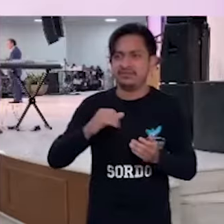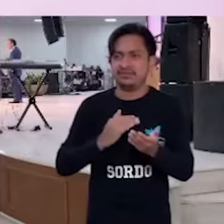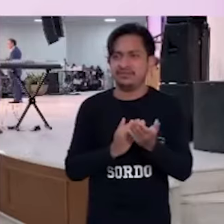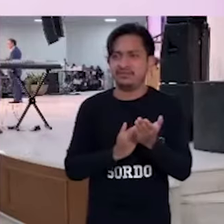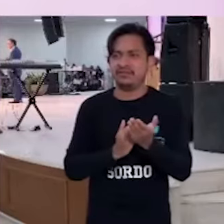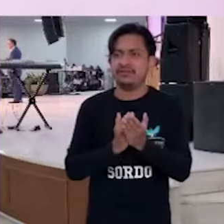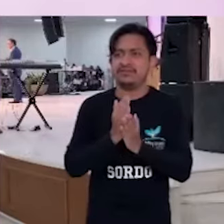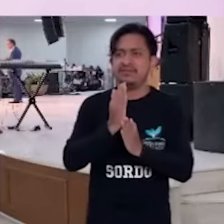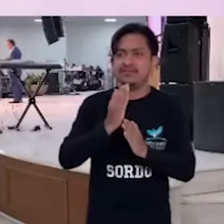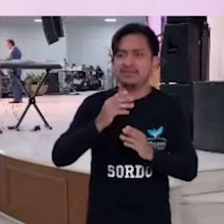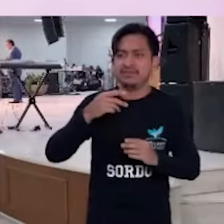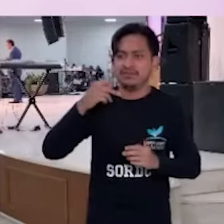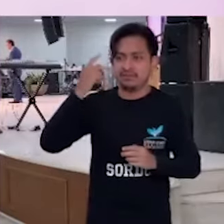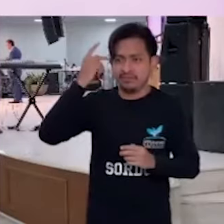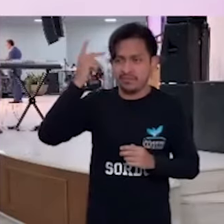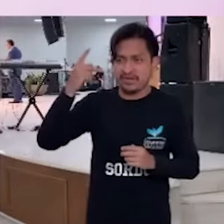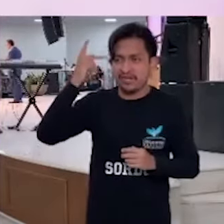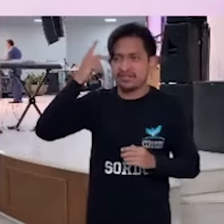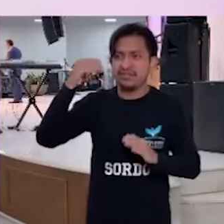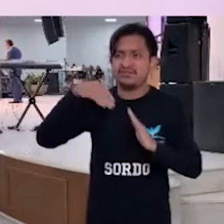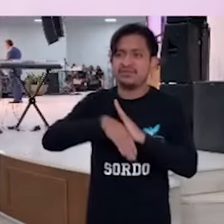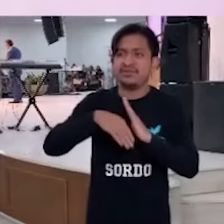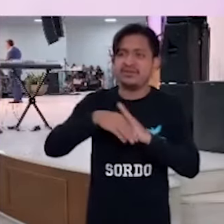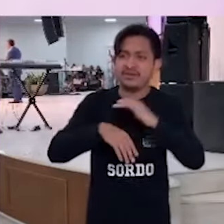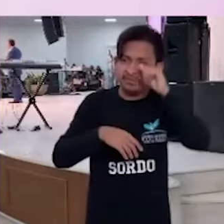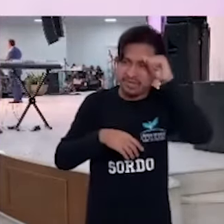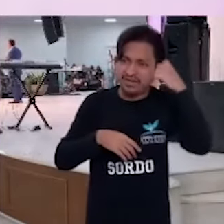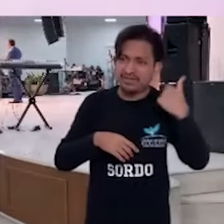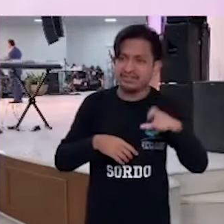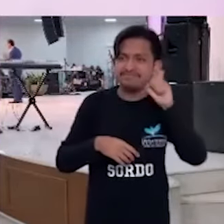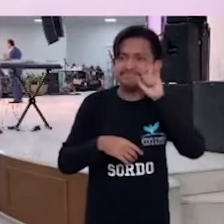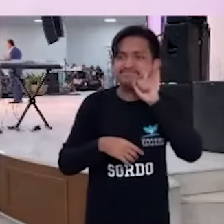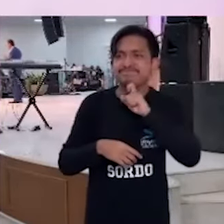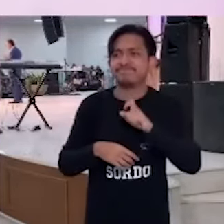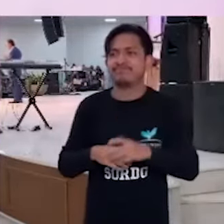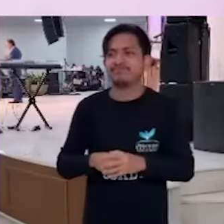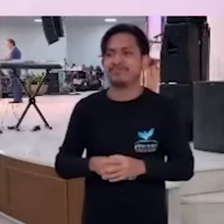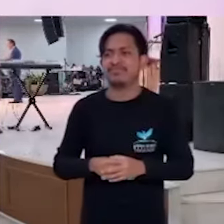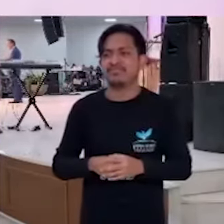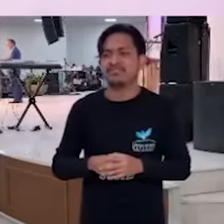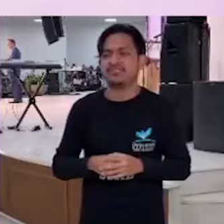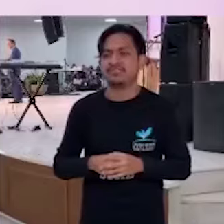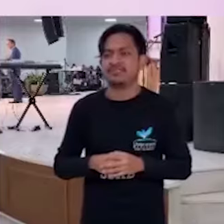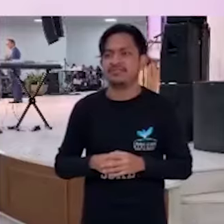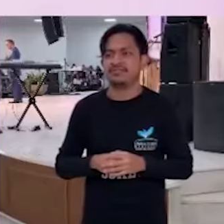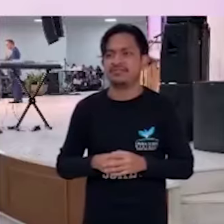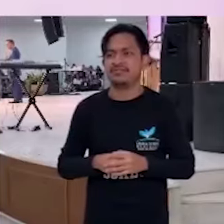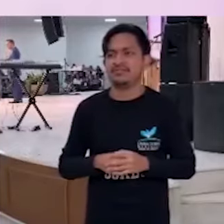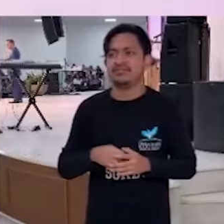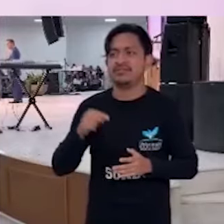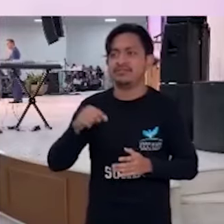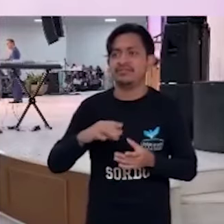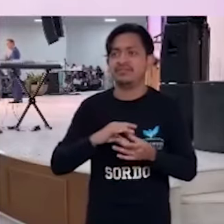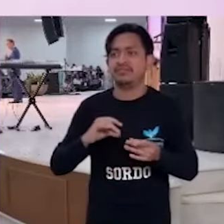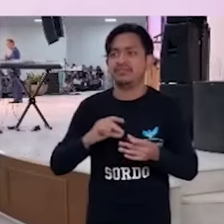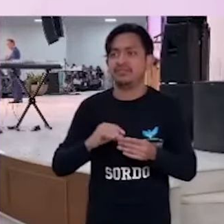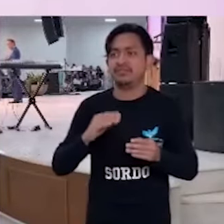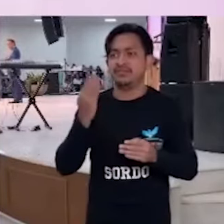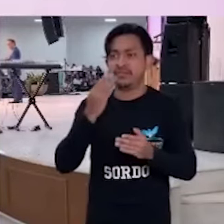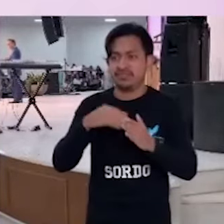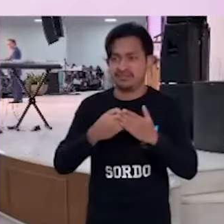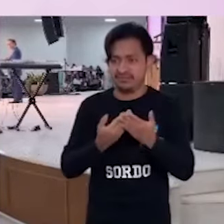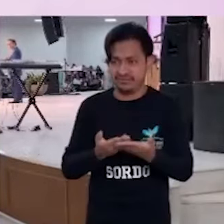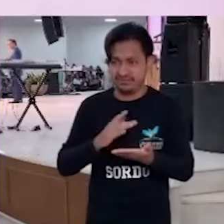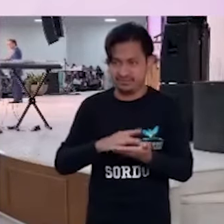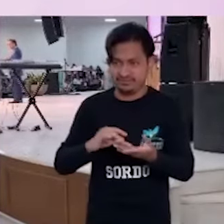Escritura nos da una respuesta cuando Pablo dice que el que piense estar firme, mire bien que no